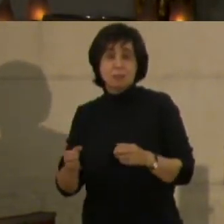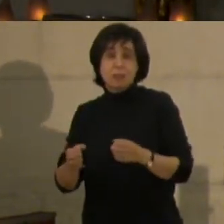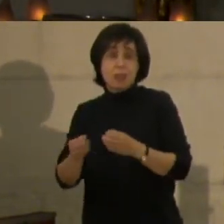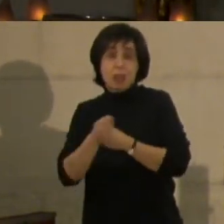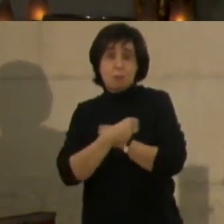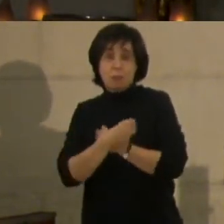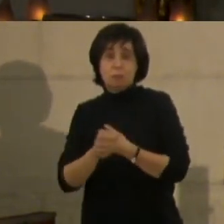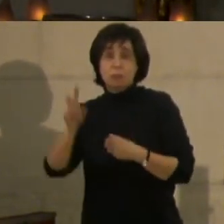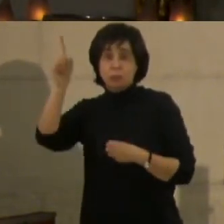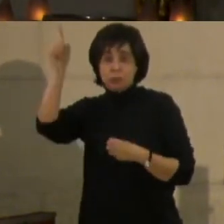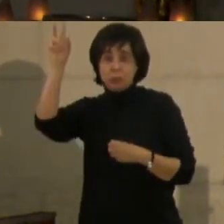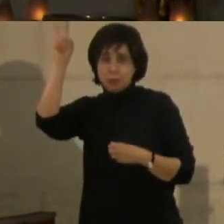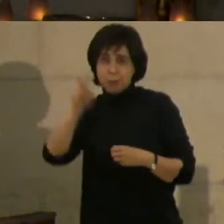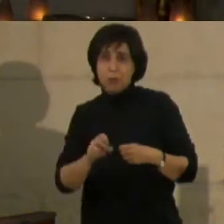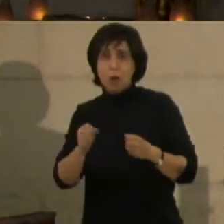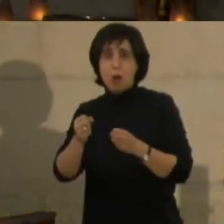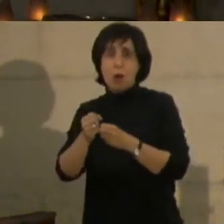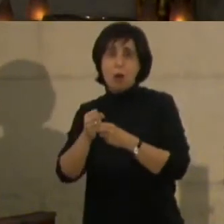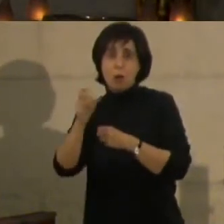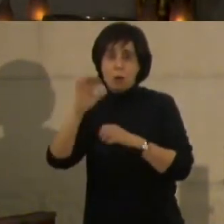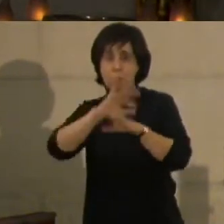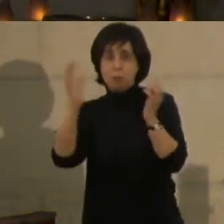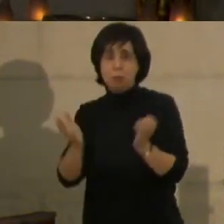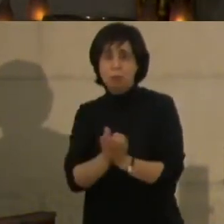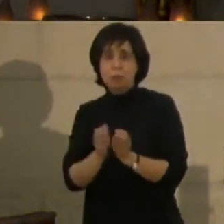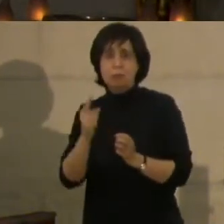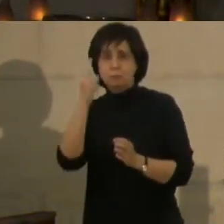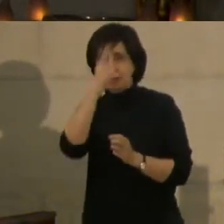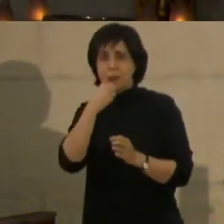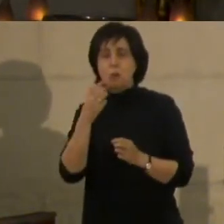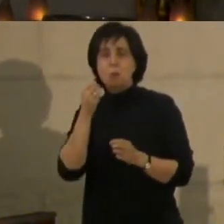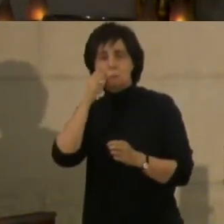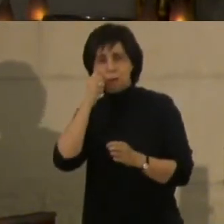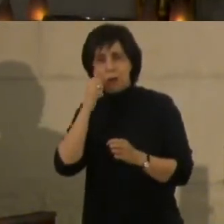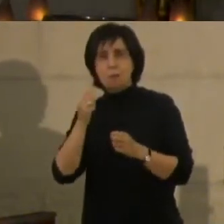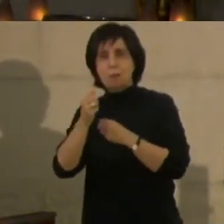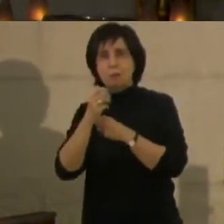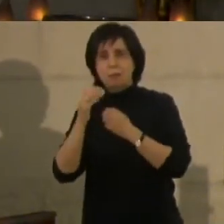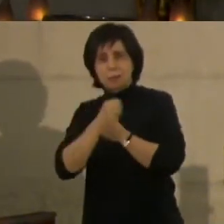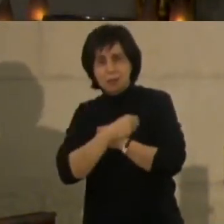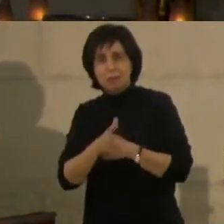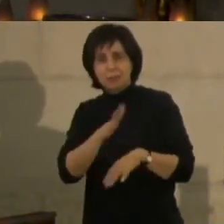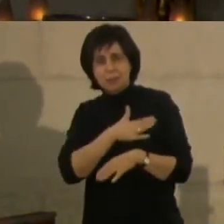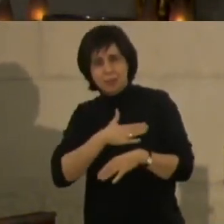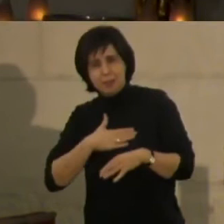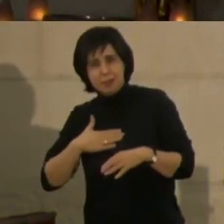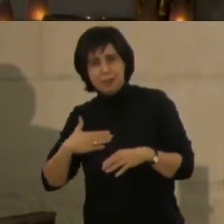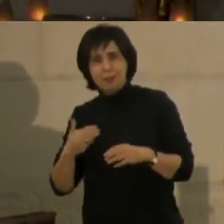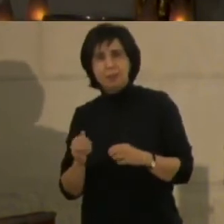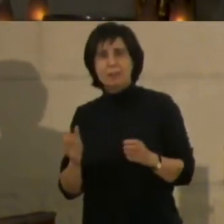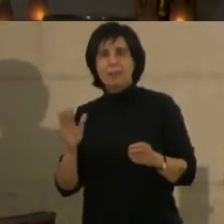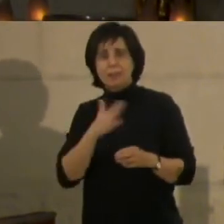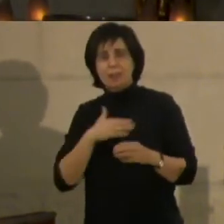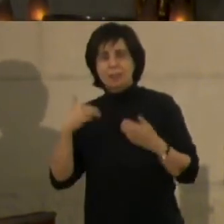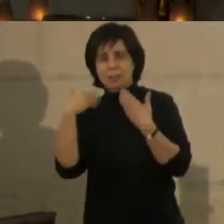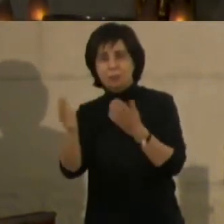este mundo, ha tomado rostro humano, porque te ama, porque te quiere, porque te quiere dar un